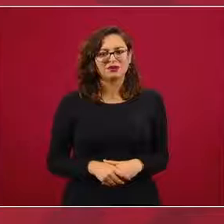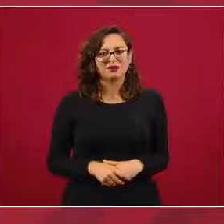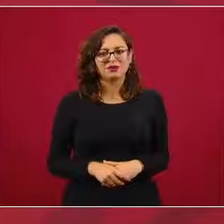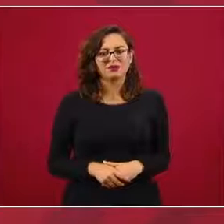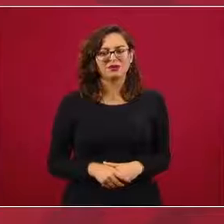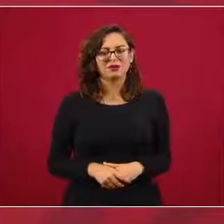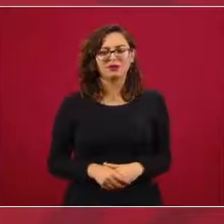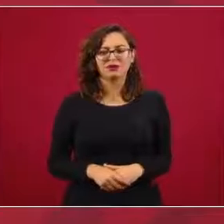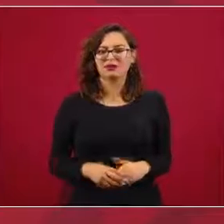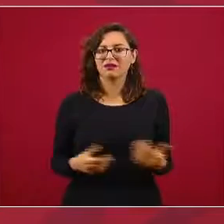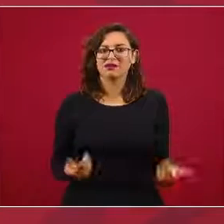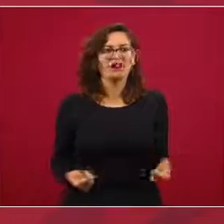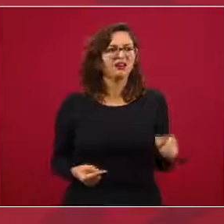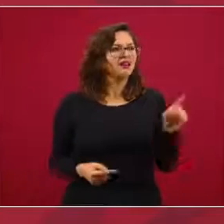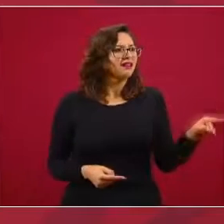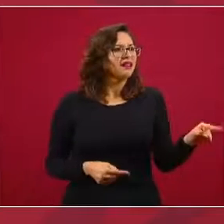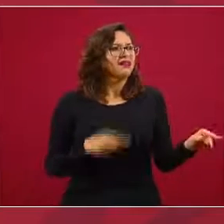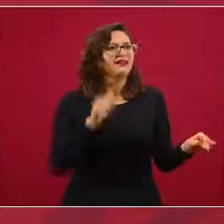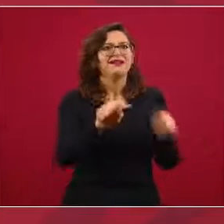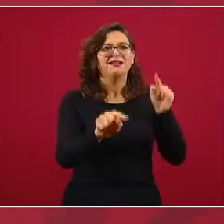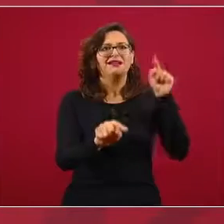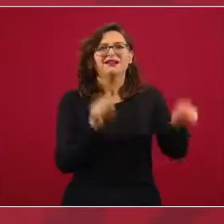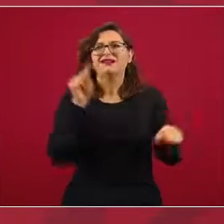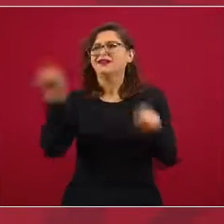Y así está todo.